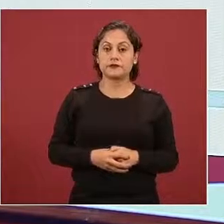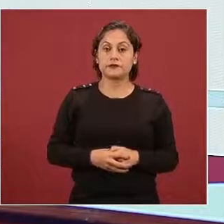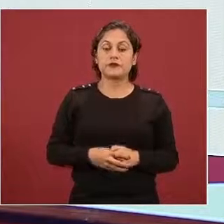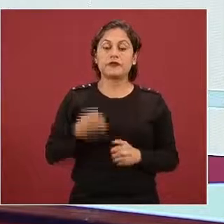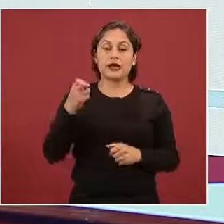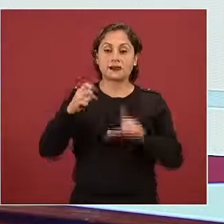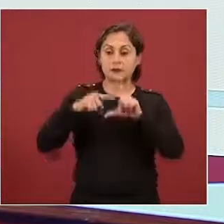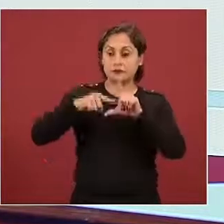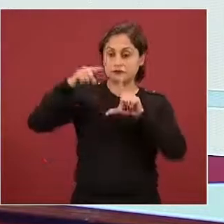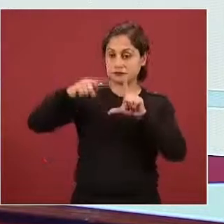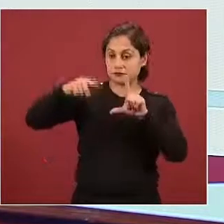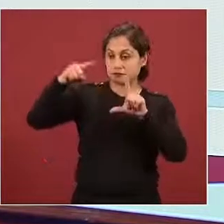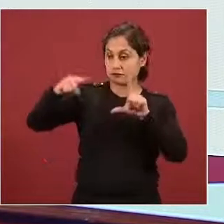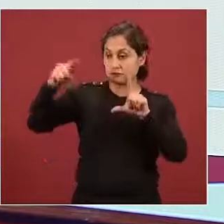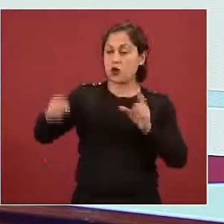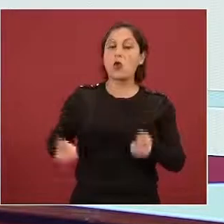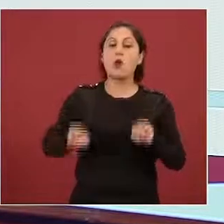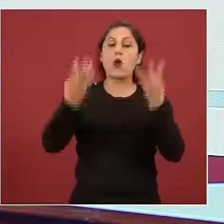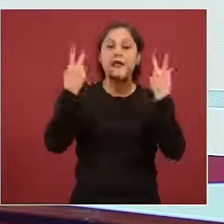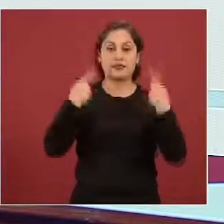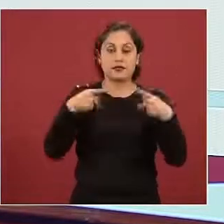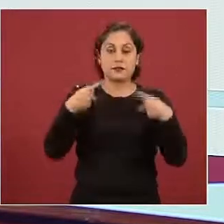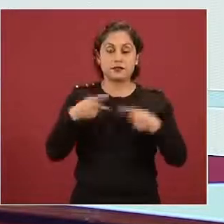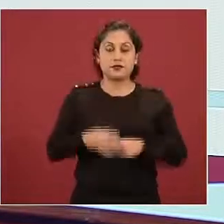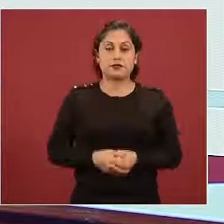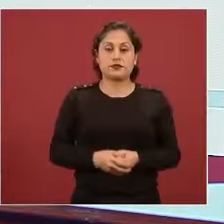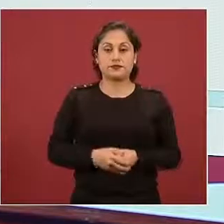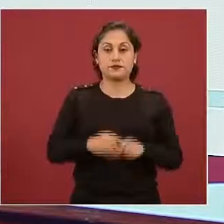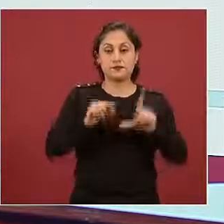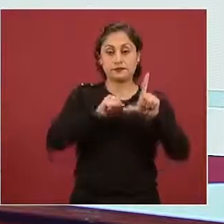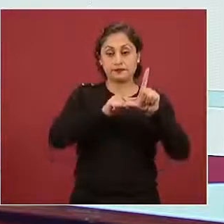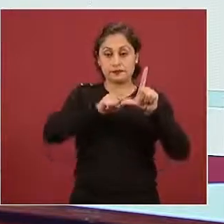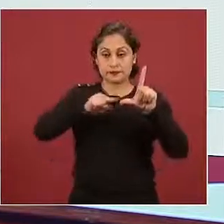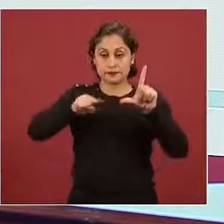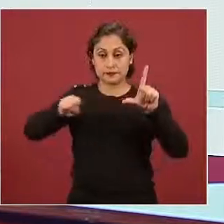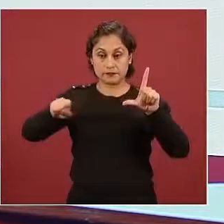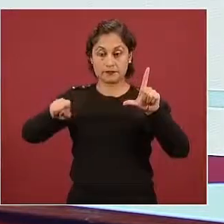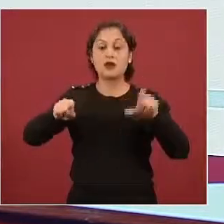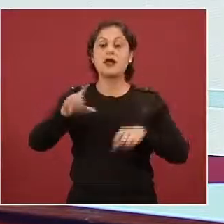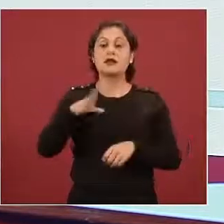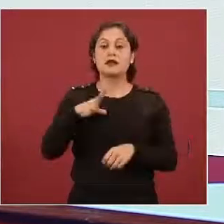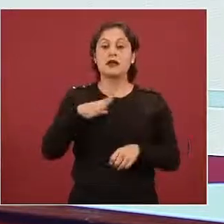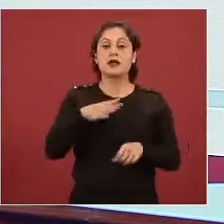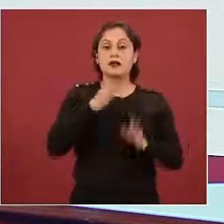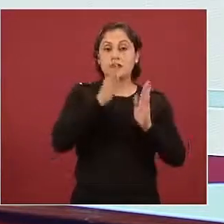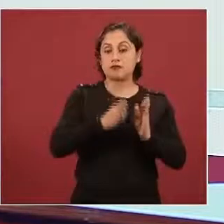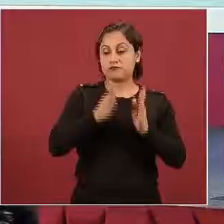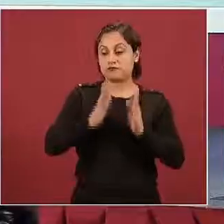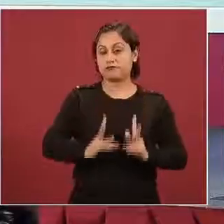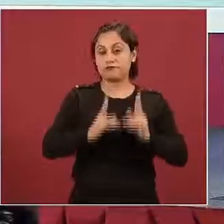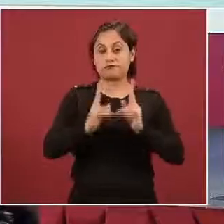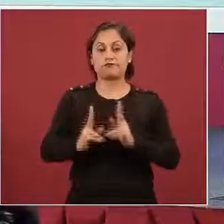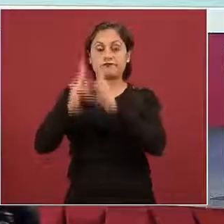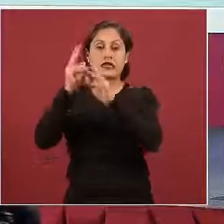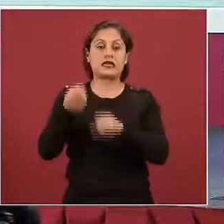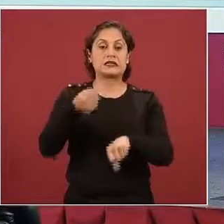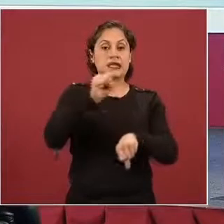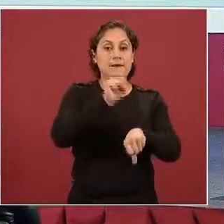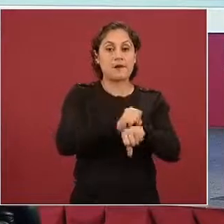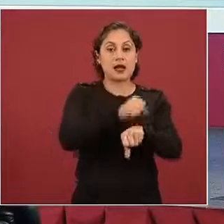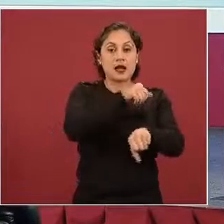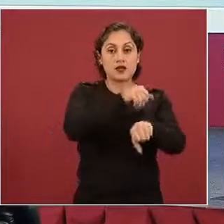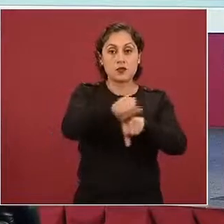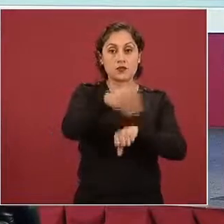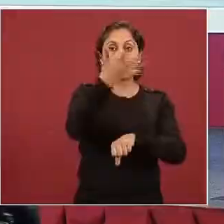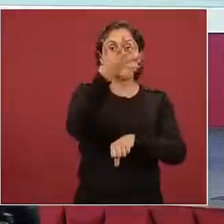cuántos casos corresponde. Por su parte, en este eje horizontal están las semanas. Empezamos con la semana 10 del año, que es la